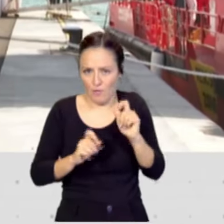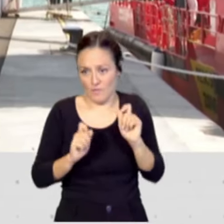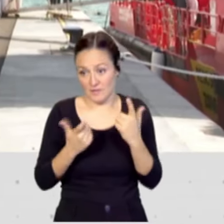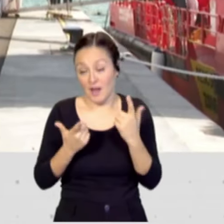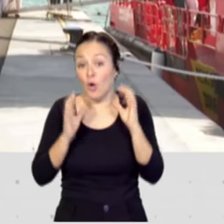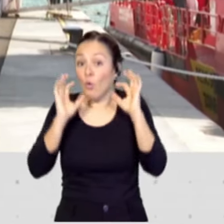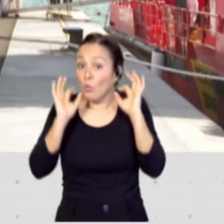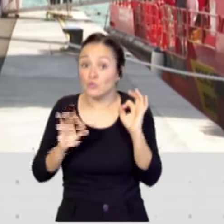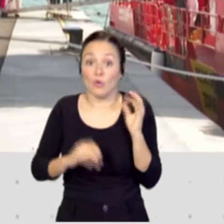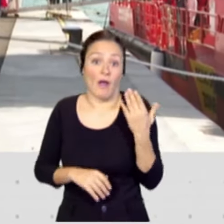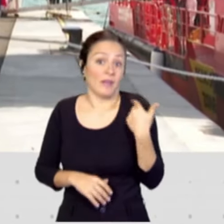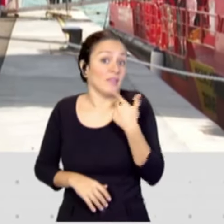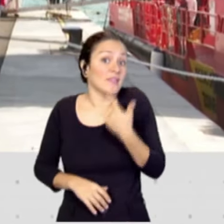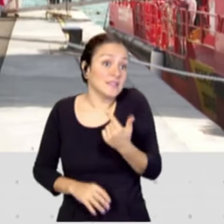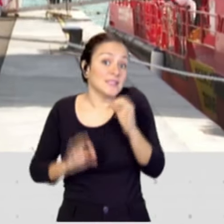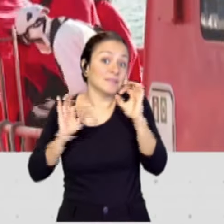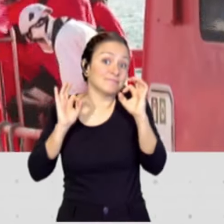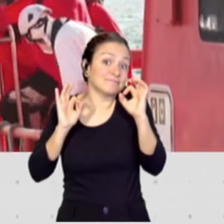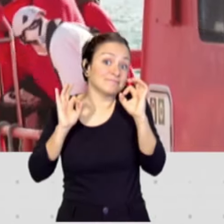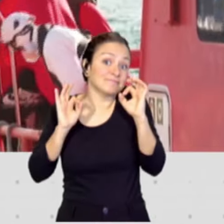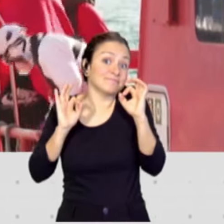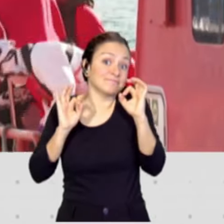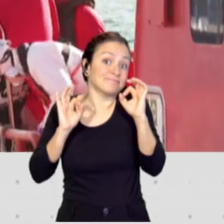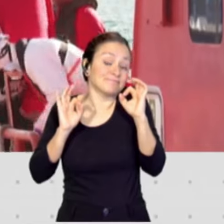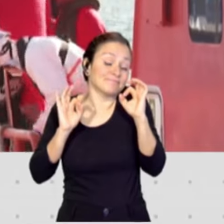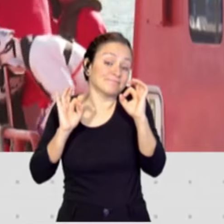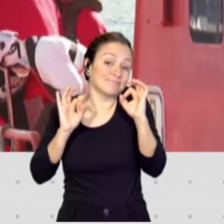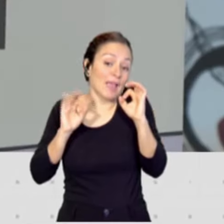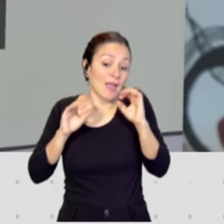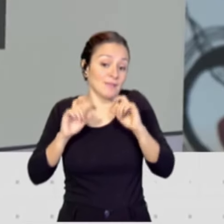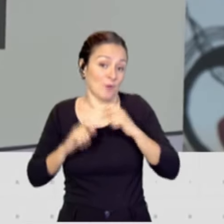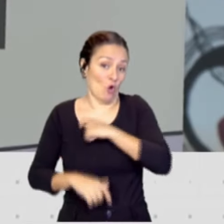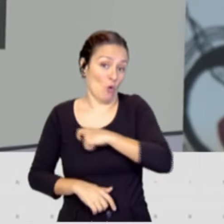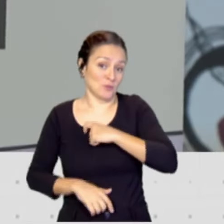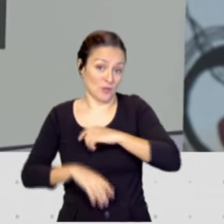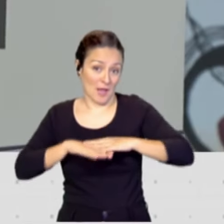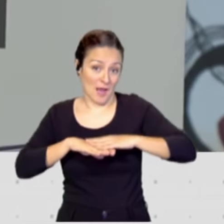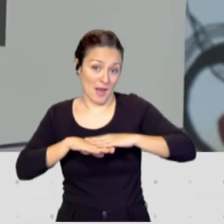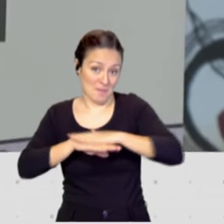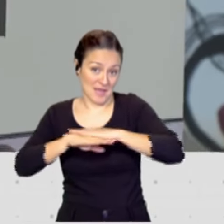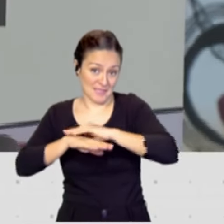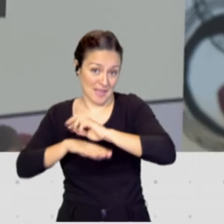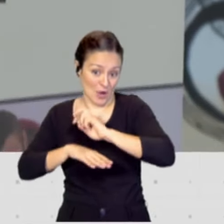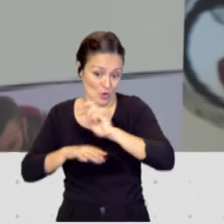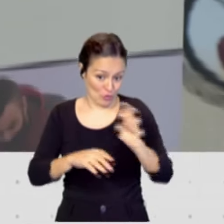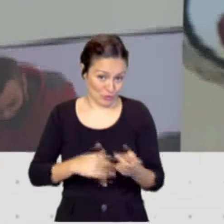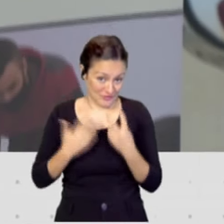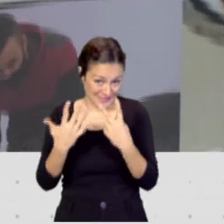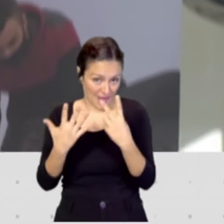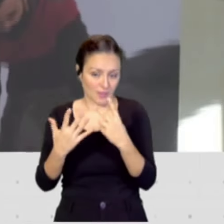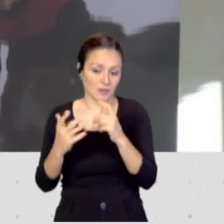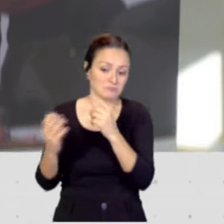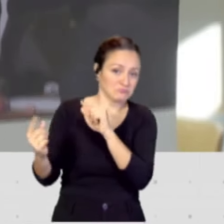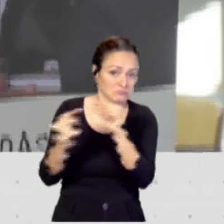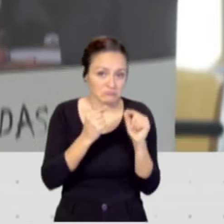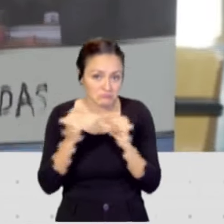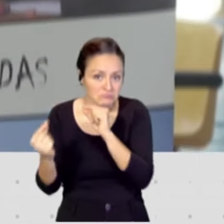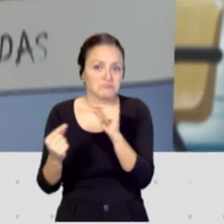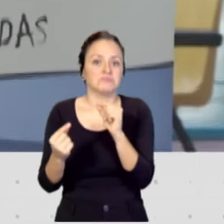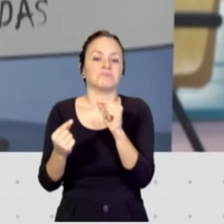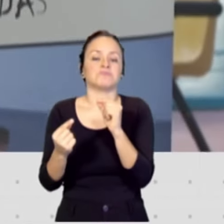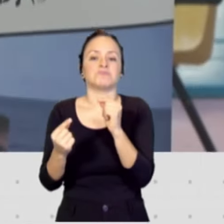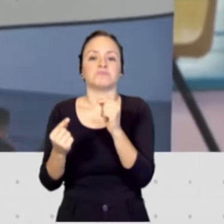dijo que que se iba a hablar ayer en en esa comisión ministerial eh intermin ministerial y y donde se iba a fijar eh digamos que